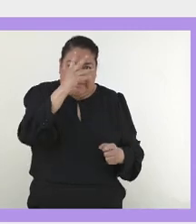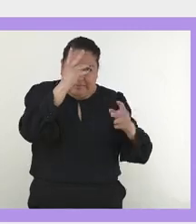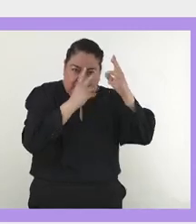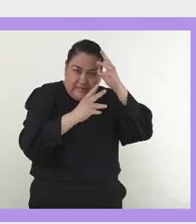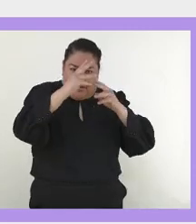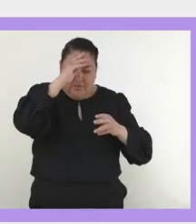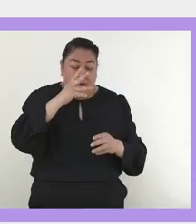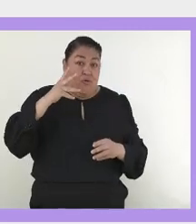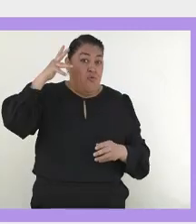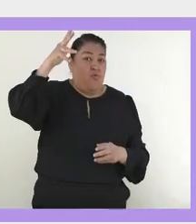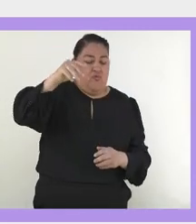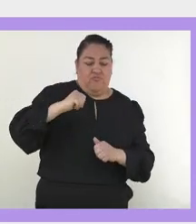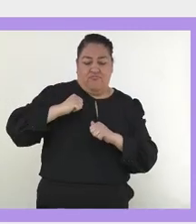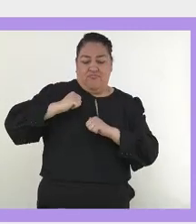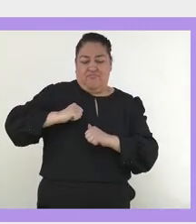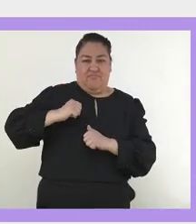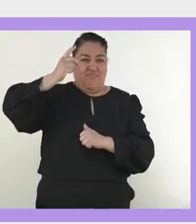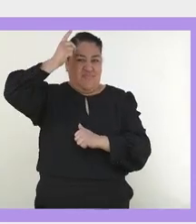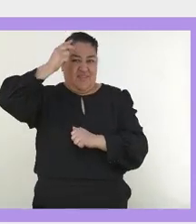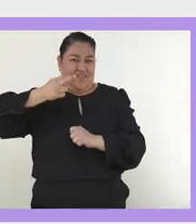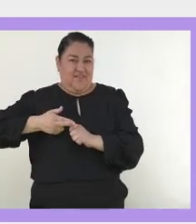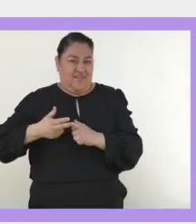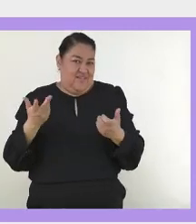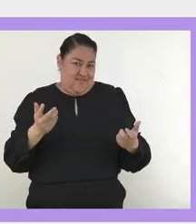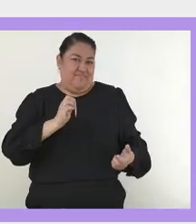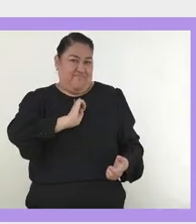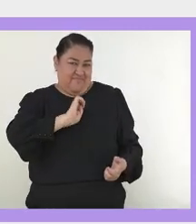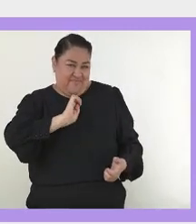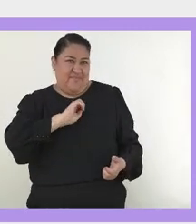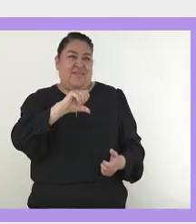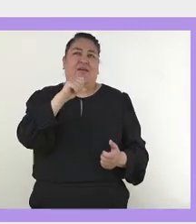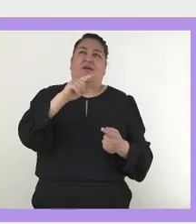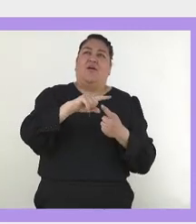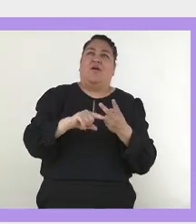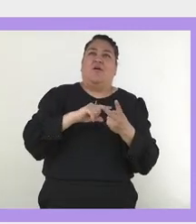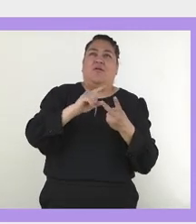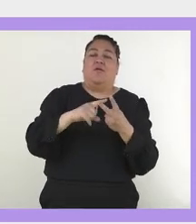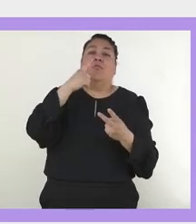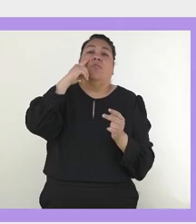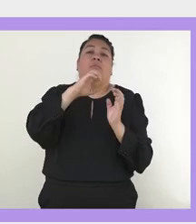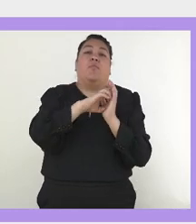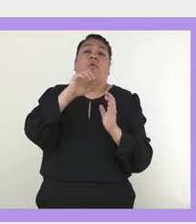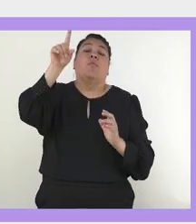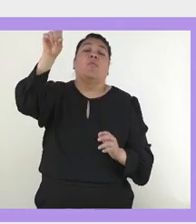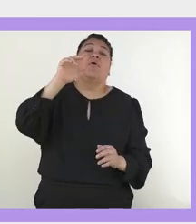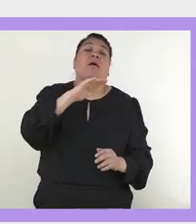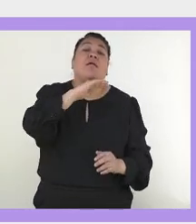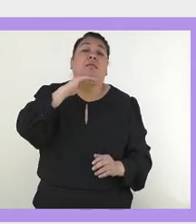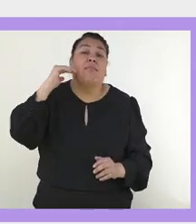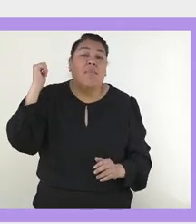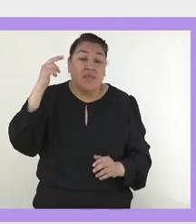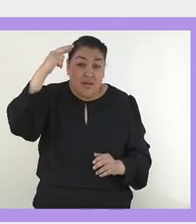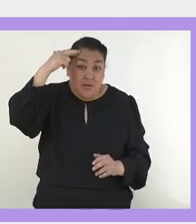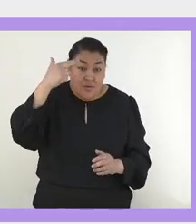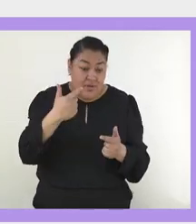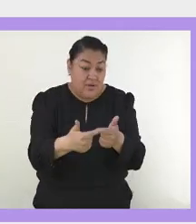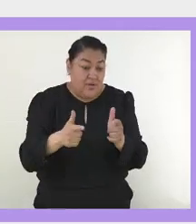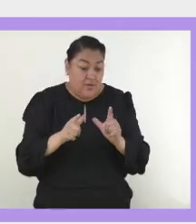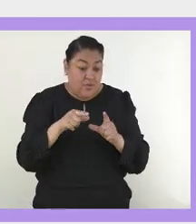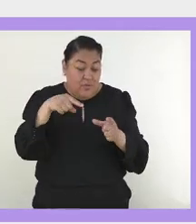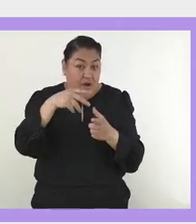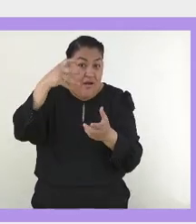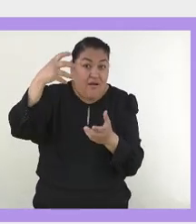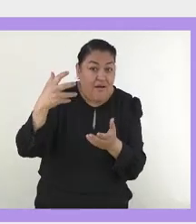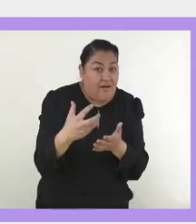algunas para deportivas no y un ejemplo que se me viene a la mente es Alemania campeona del mundo y esa generación campeona del mundo